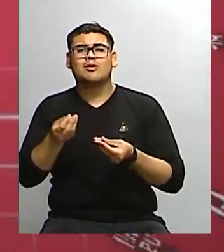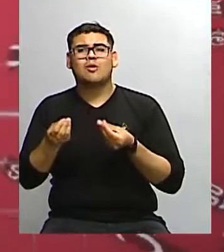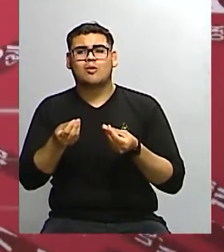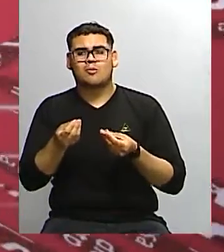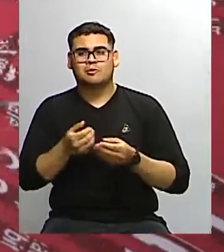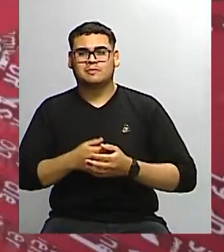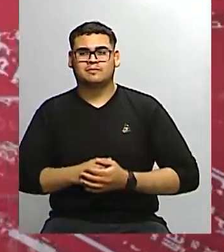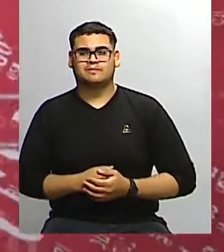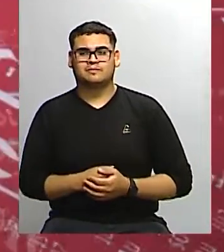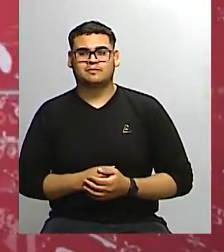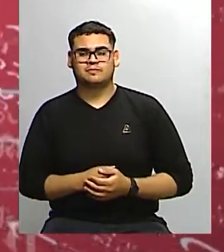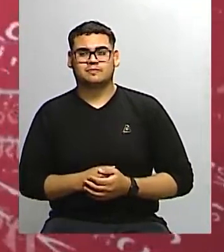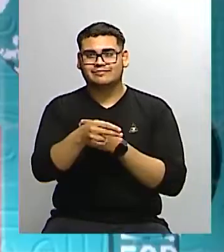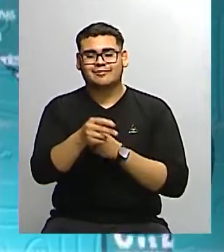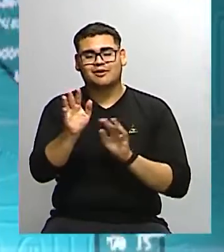Bueno,